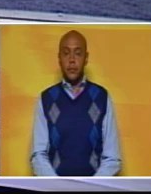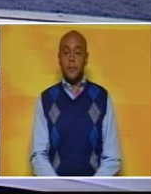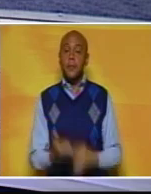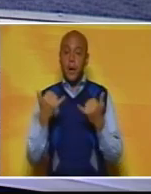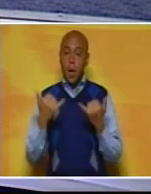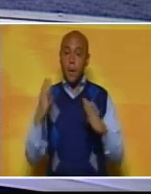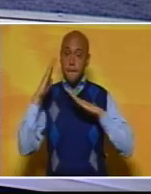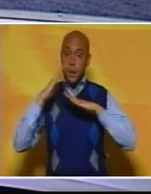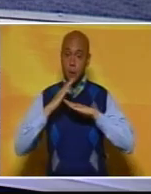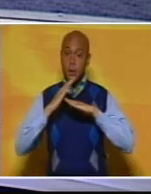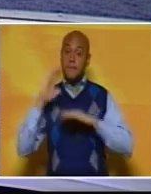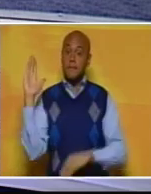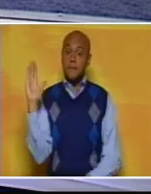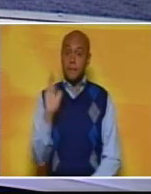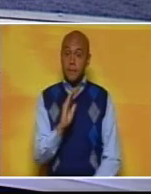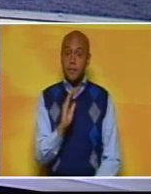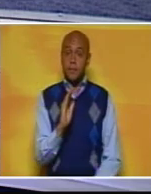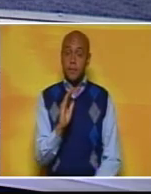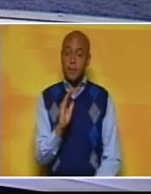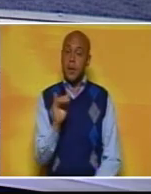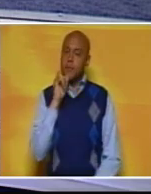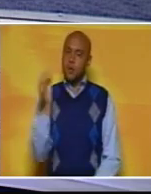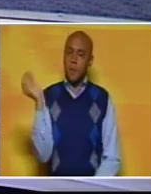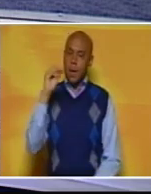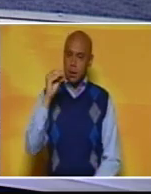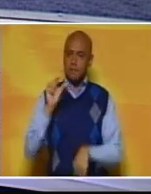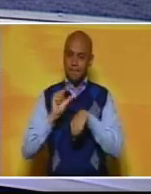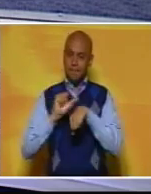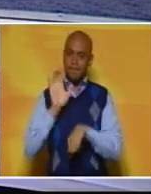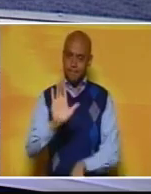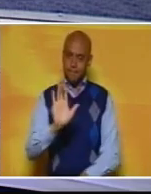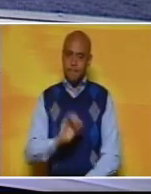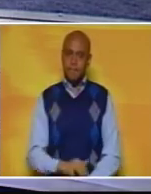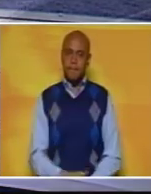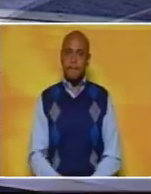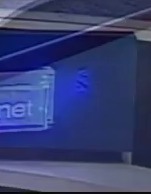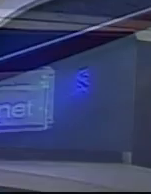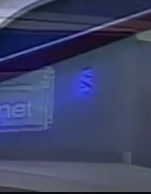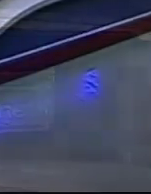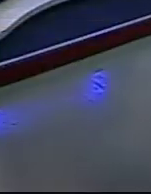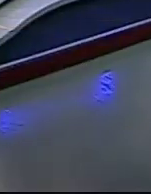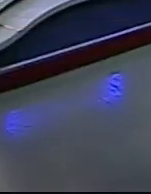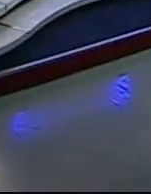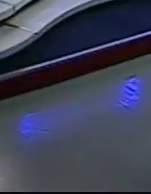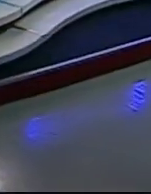Hacemos una breve pausa. Al regreso venimos con más información. No se aparten.